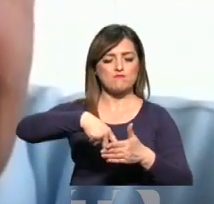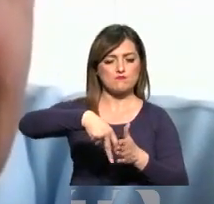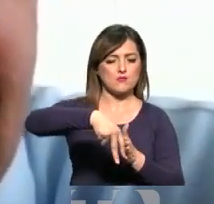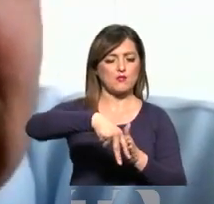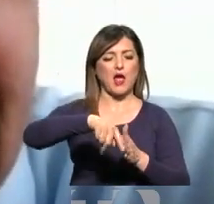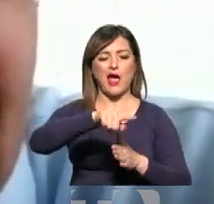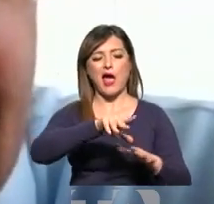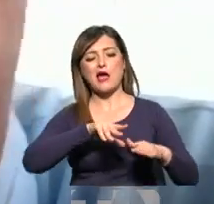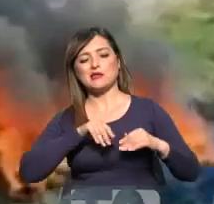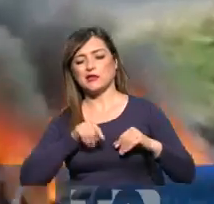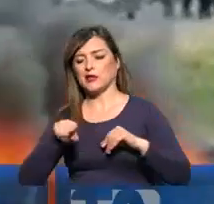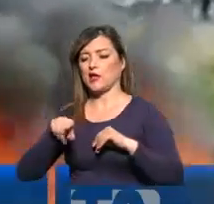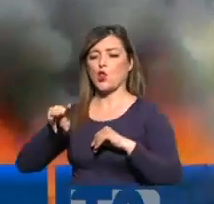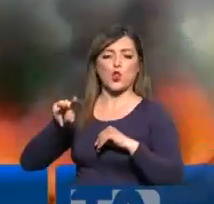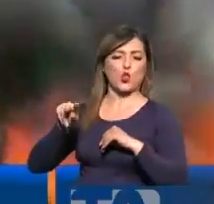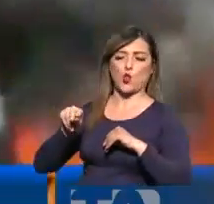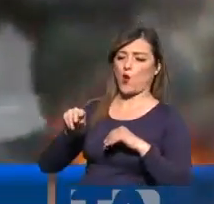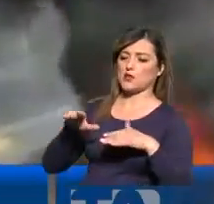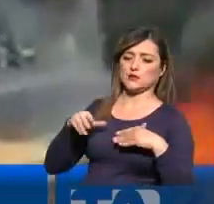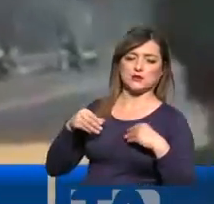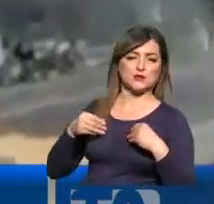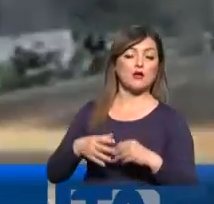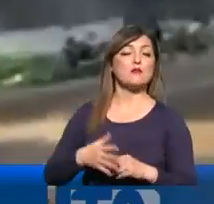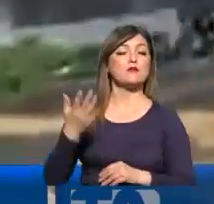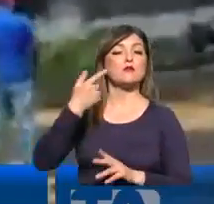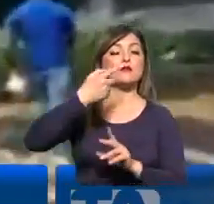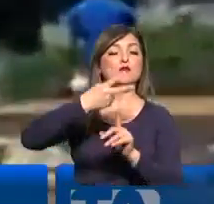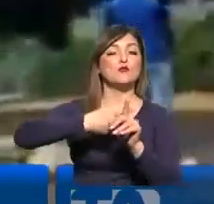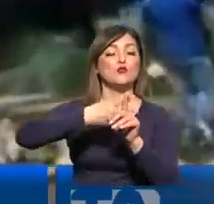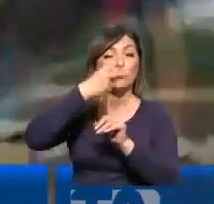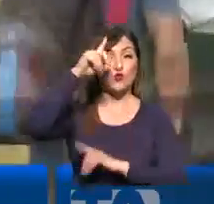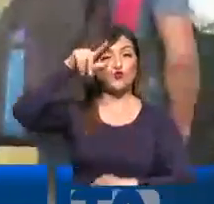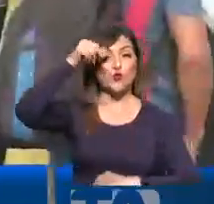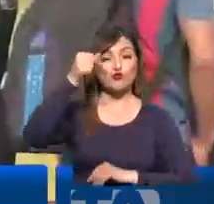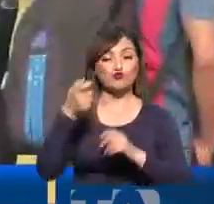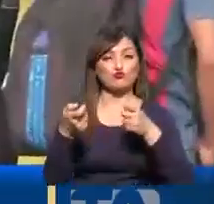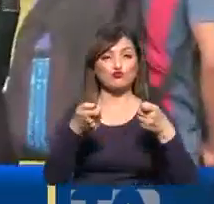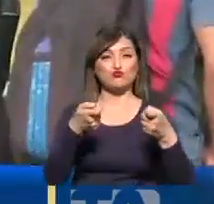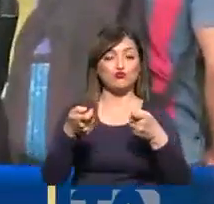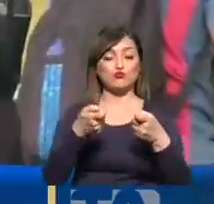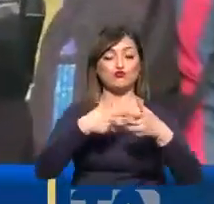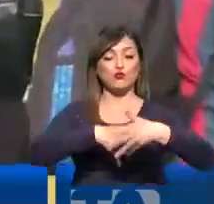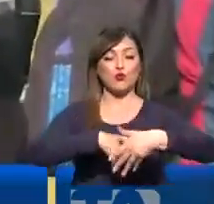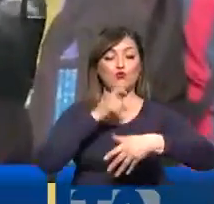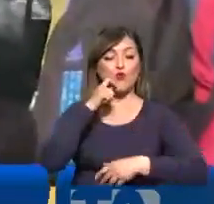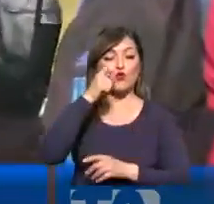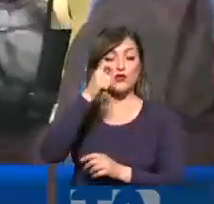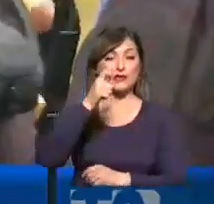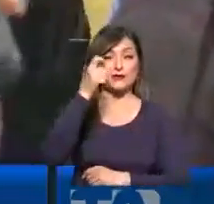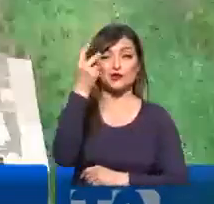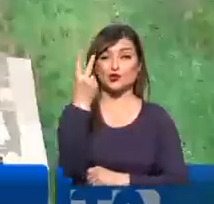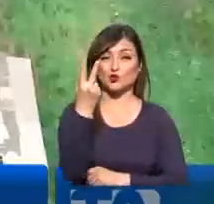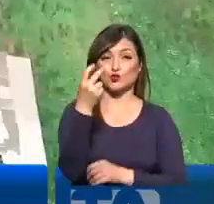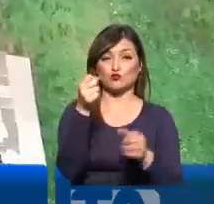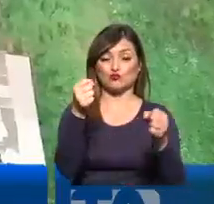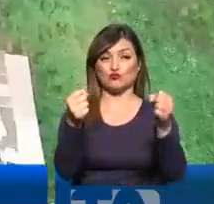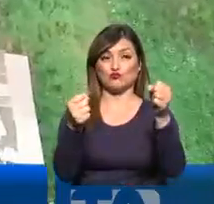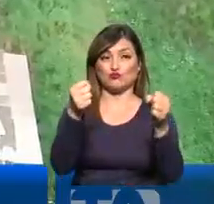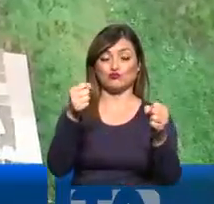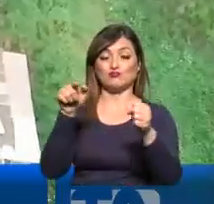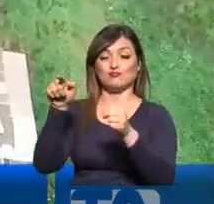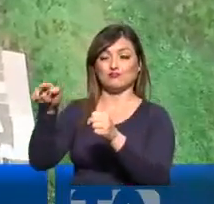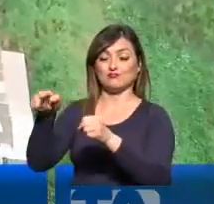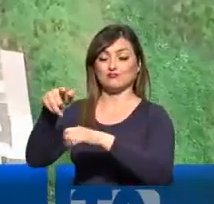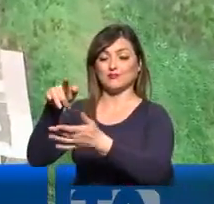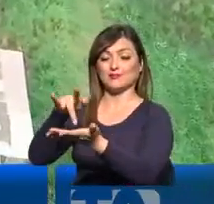y qué es lo que no va a aceptar. En menos de 2 meses el gobierno ha tenido que enfrentar 2 paralizaciones, la de los transportistas y la del